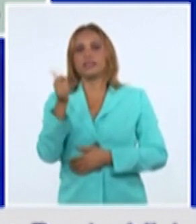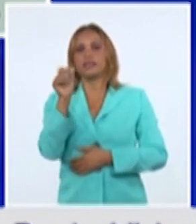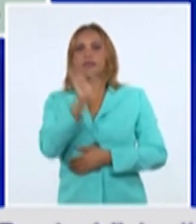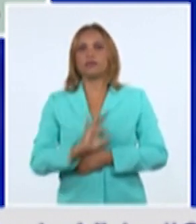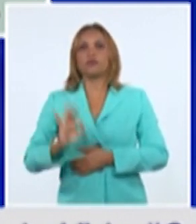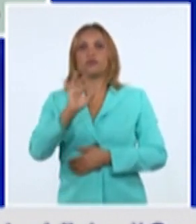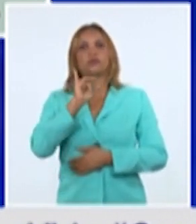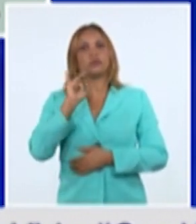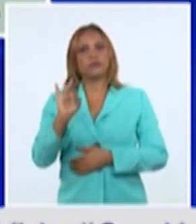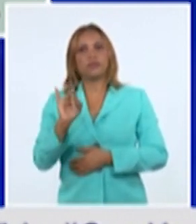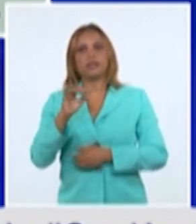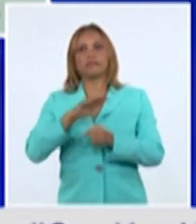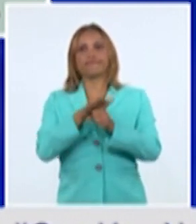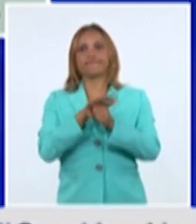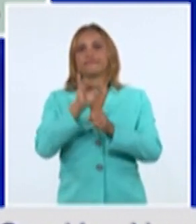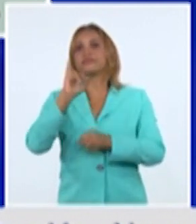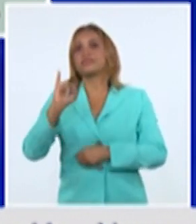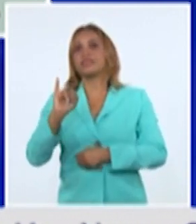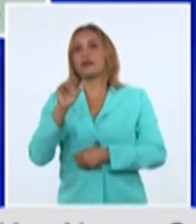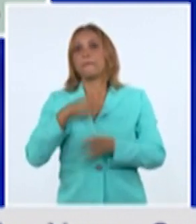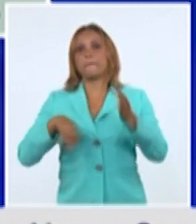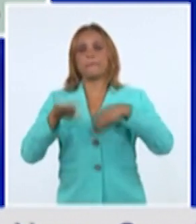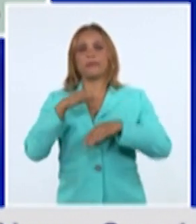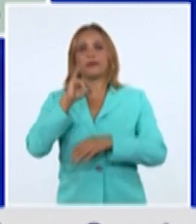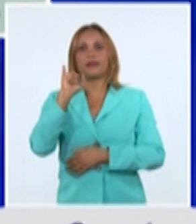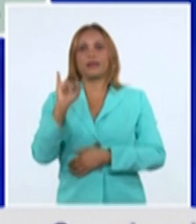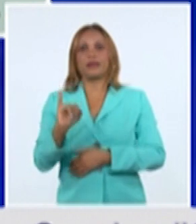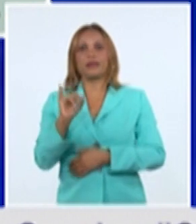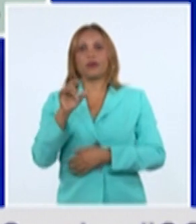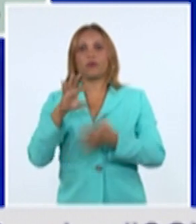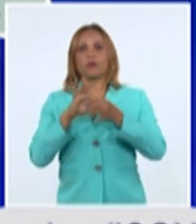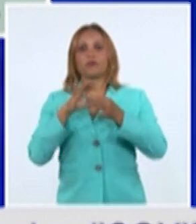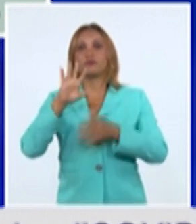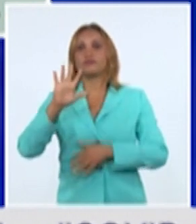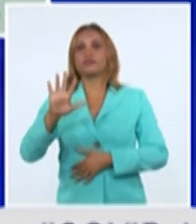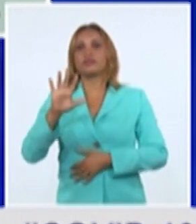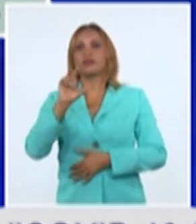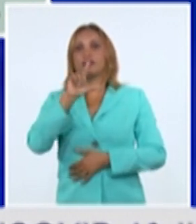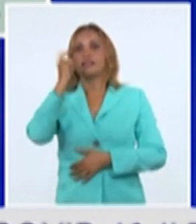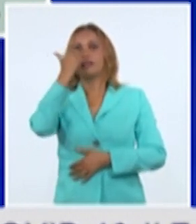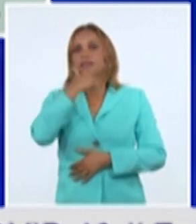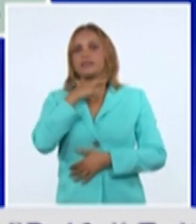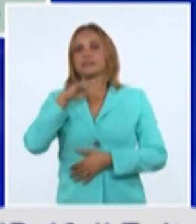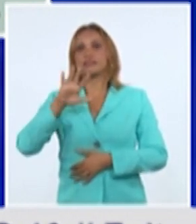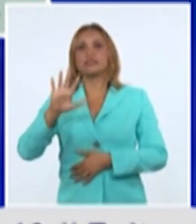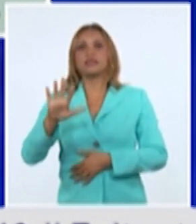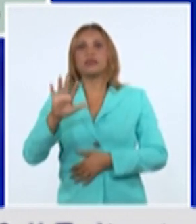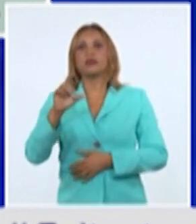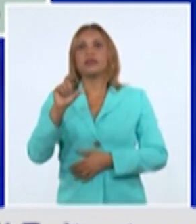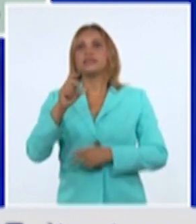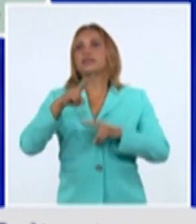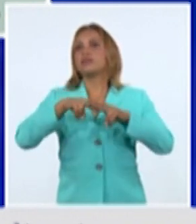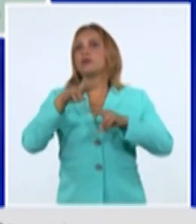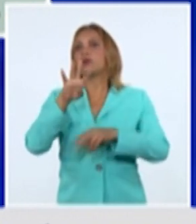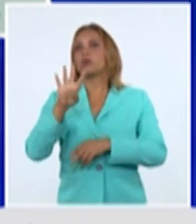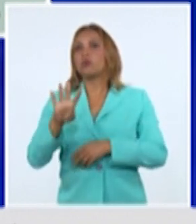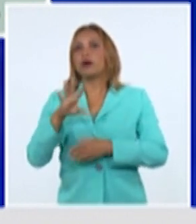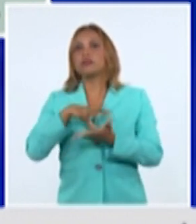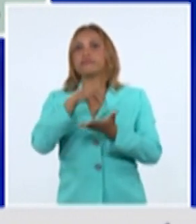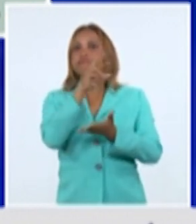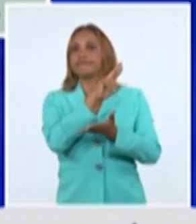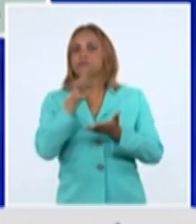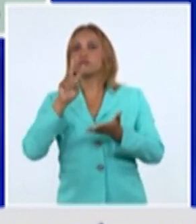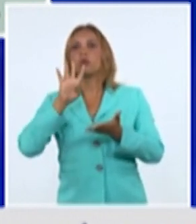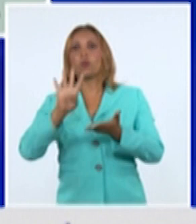Arroyo Naranjo 6, al igual que Playa, Guanabacoa 5, al igual que La Lisa, Centro Habana 4, al igual que Plaza de la